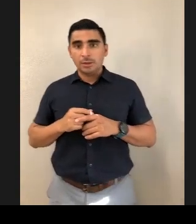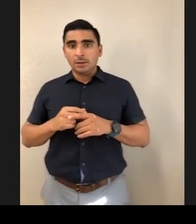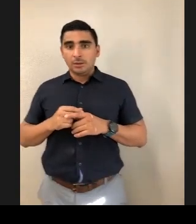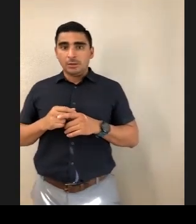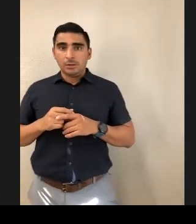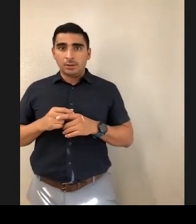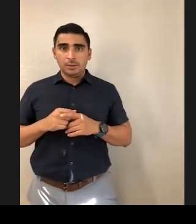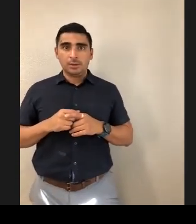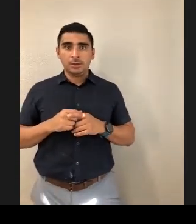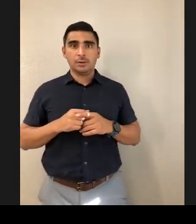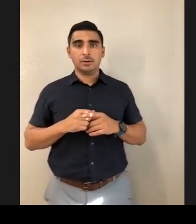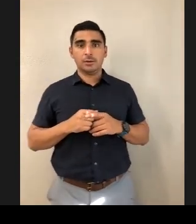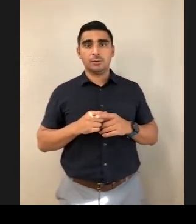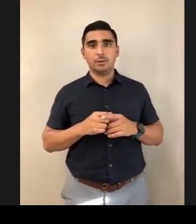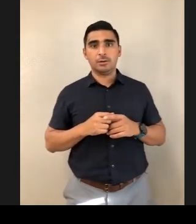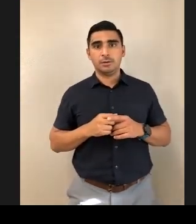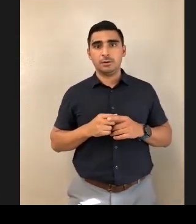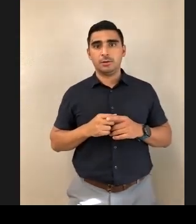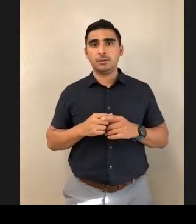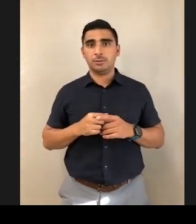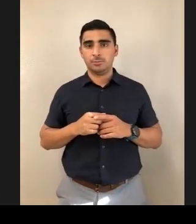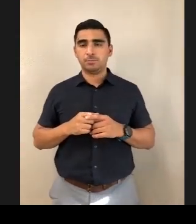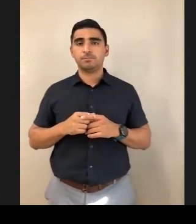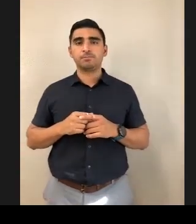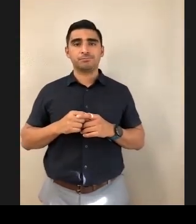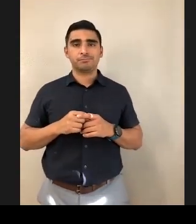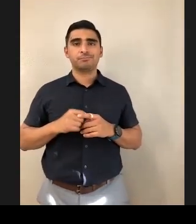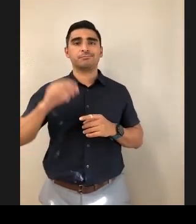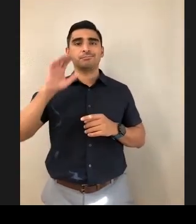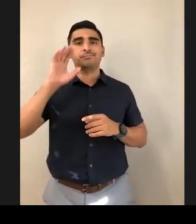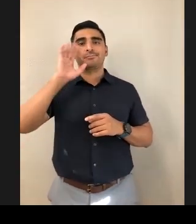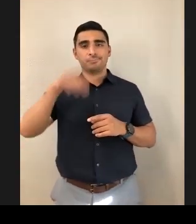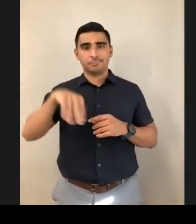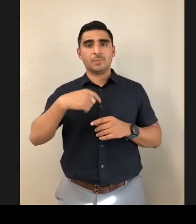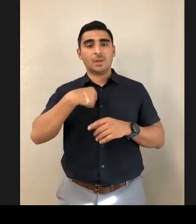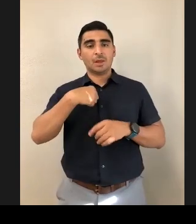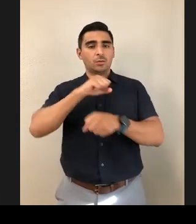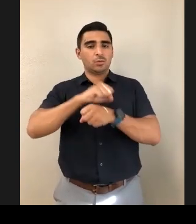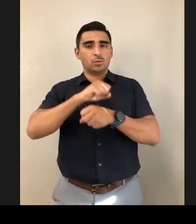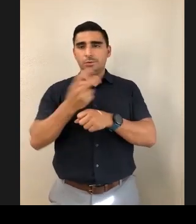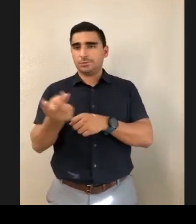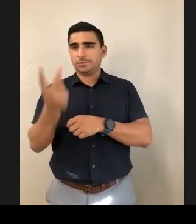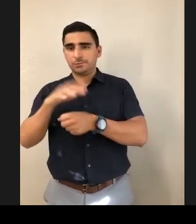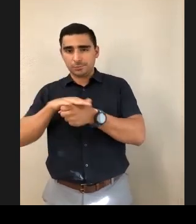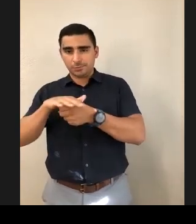Va a ser una pregunta muy difícil de contestar. Las dos jurisdicciones